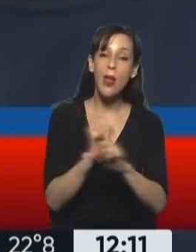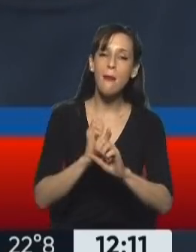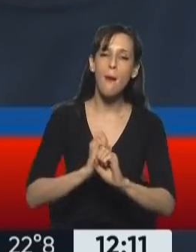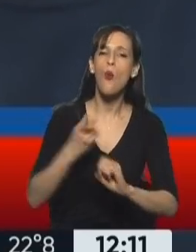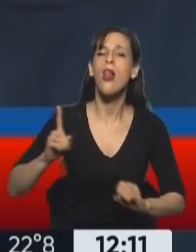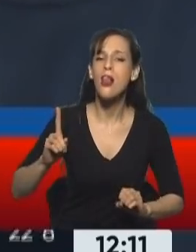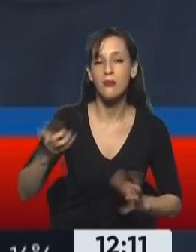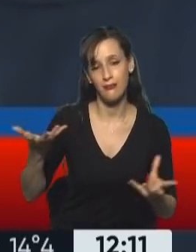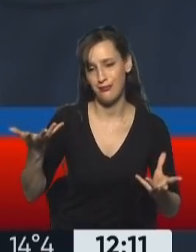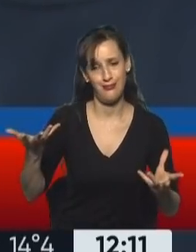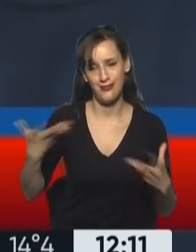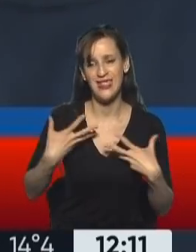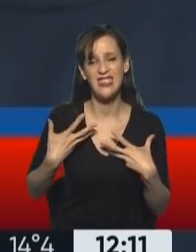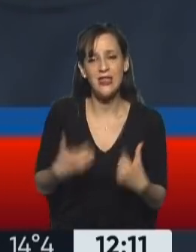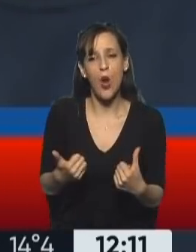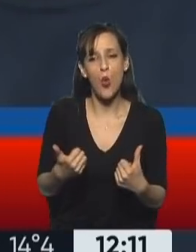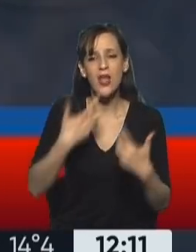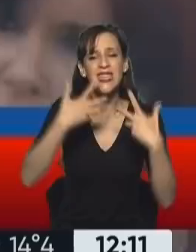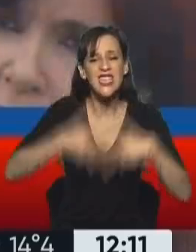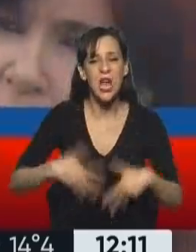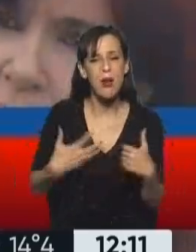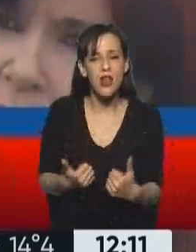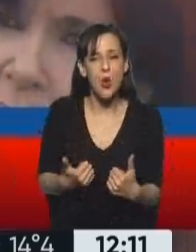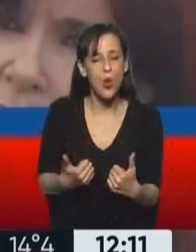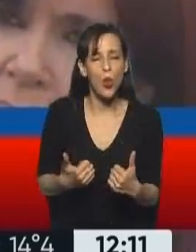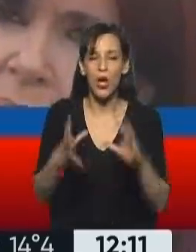Recibimos un sistema sanitario fundido.